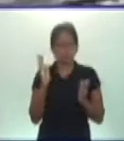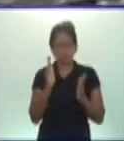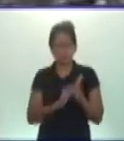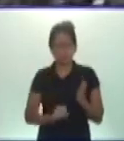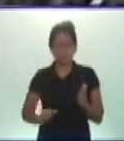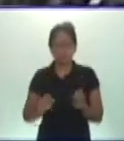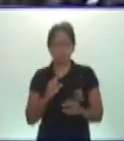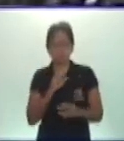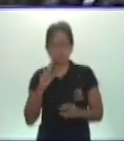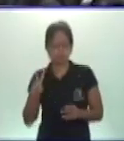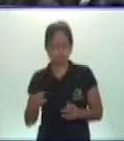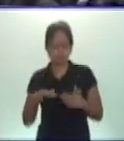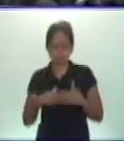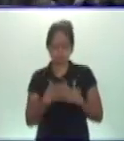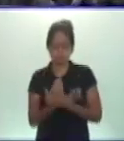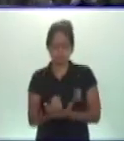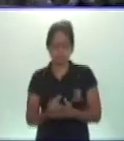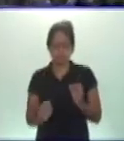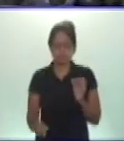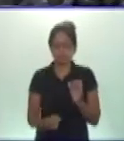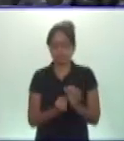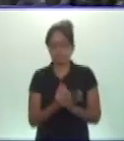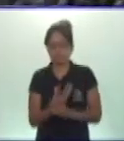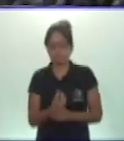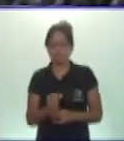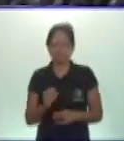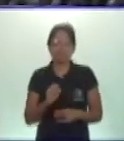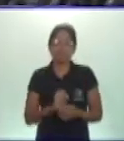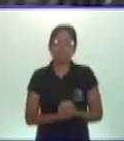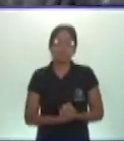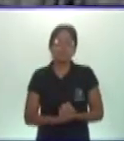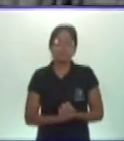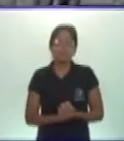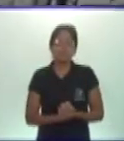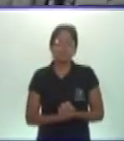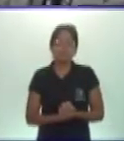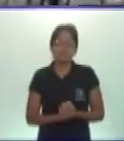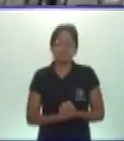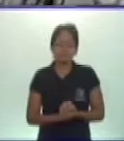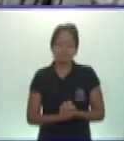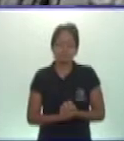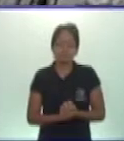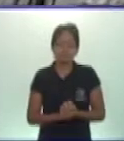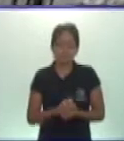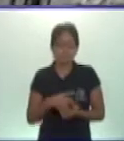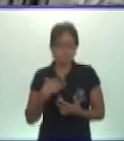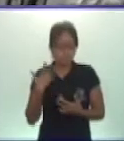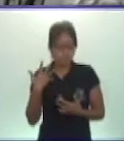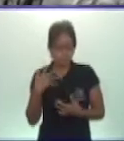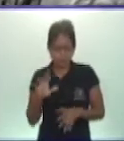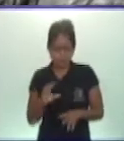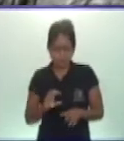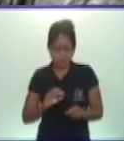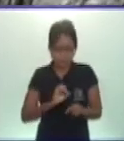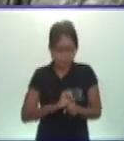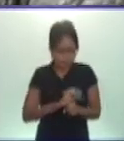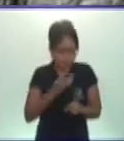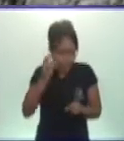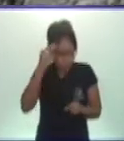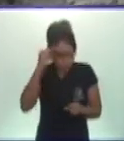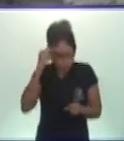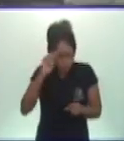de 1958, pero para lograrlo se dragaron más de 250.000 metros cúbicos de rocas y 100.000 de